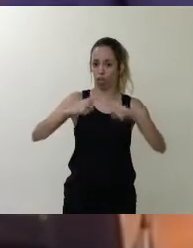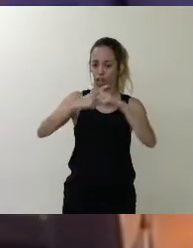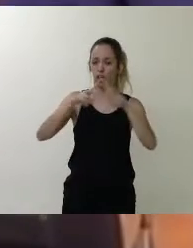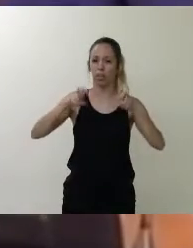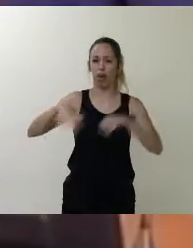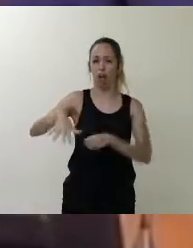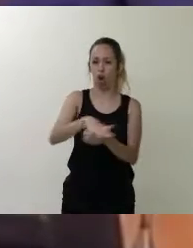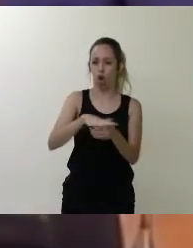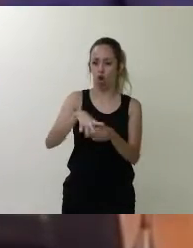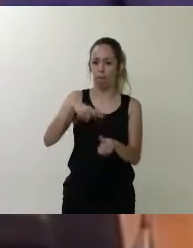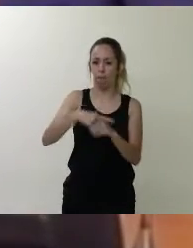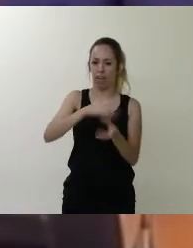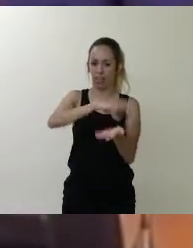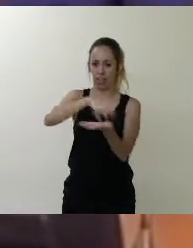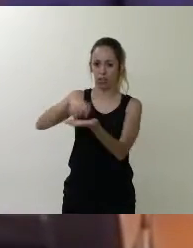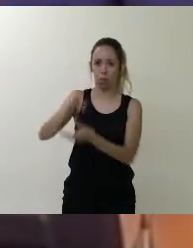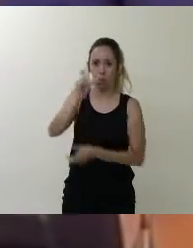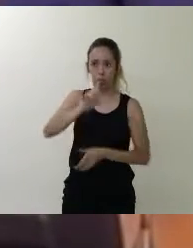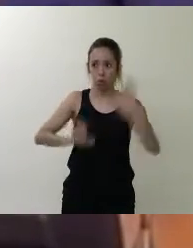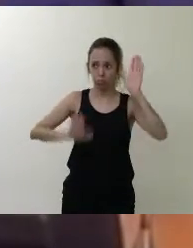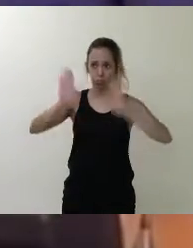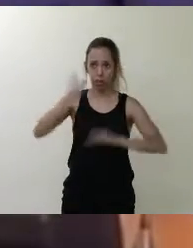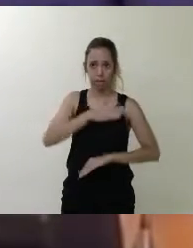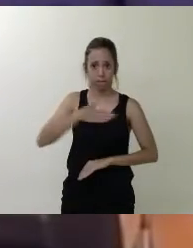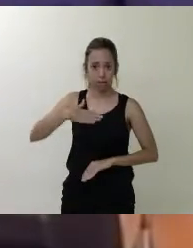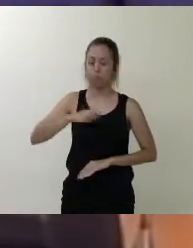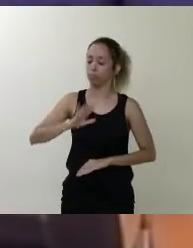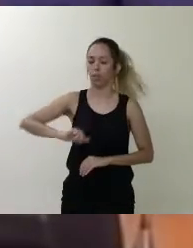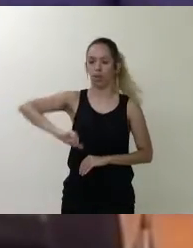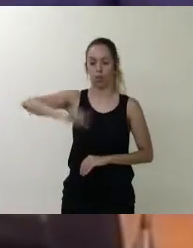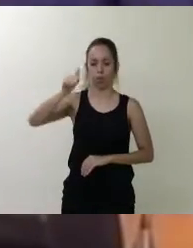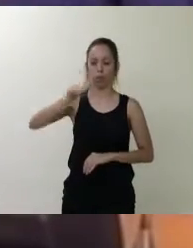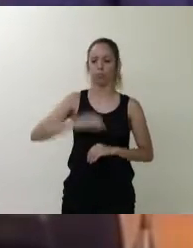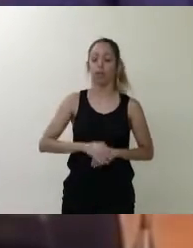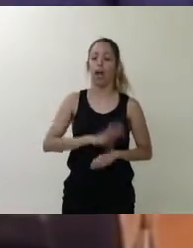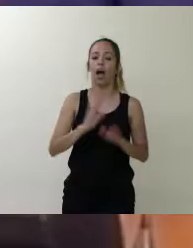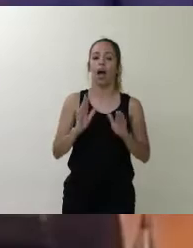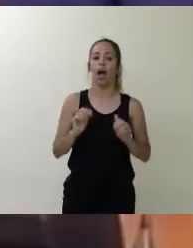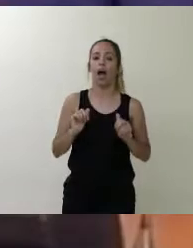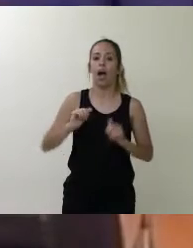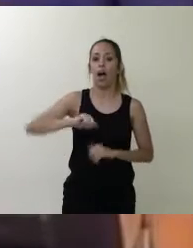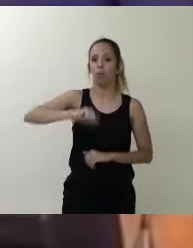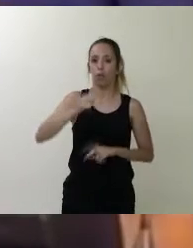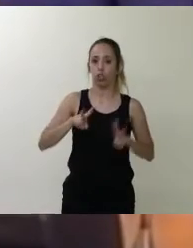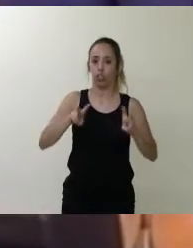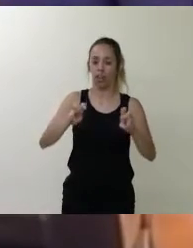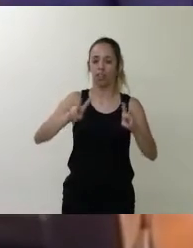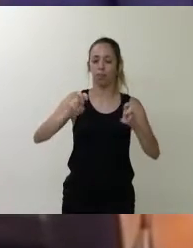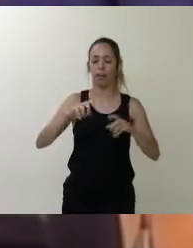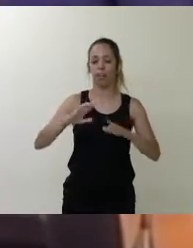centros. ¿Una intervención? Se aprueba. Aprobación inicial del expediente número 1 de